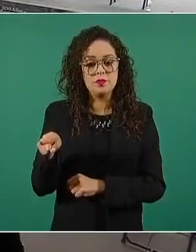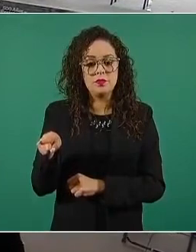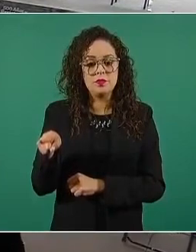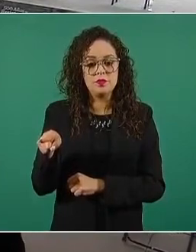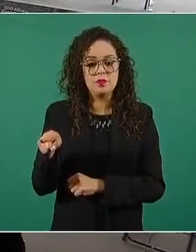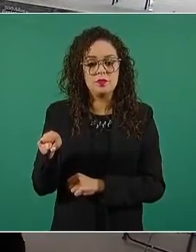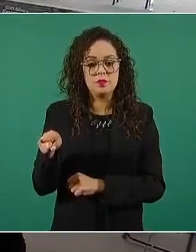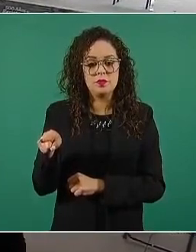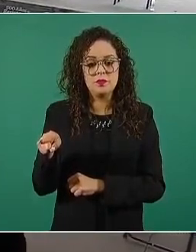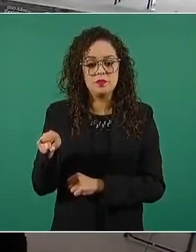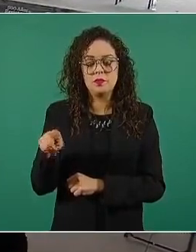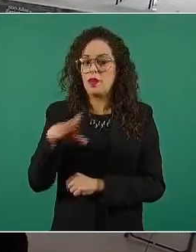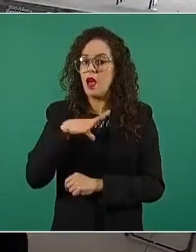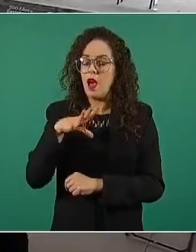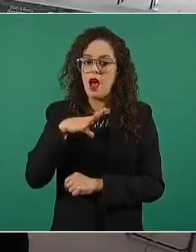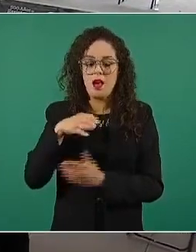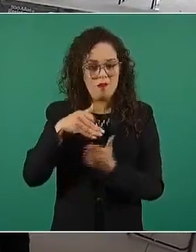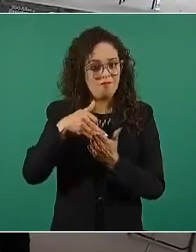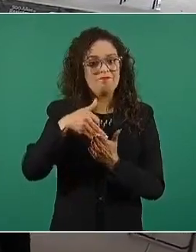enseñar